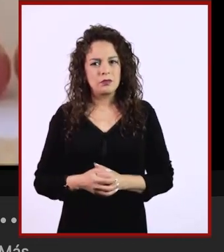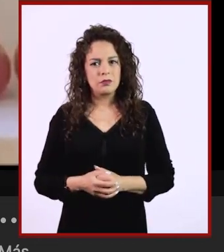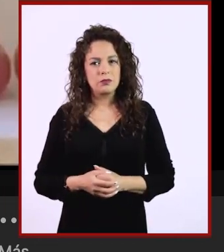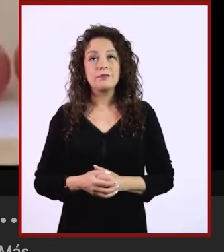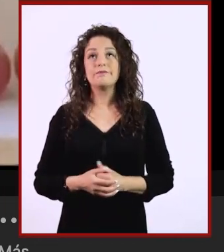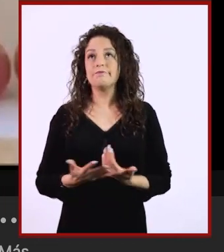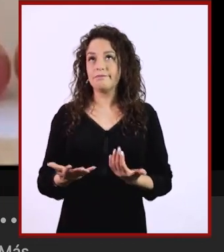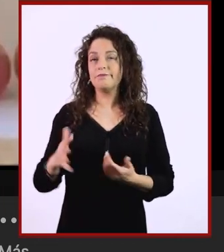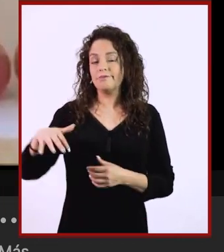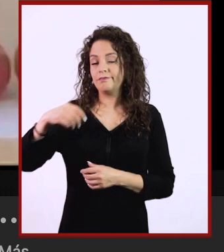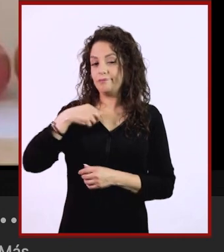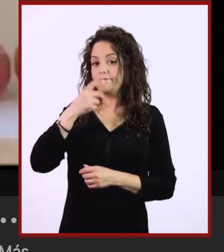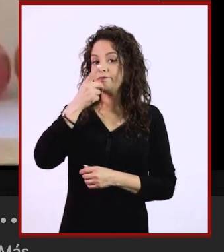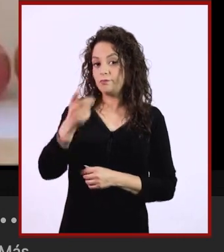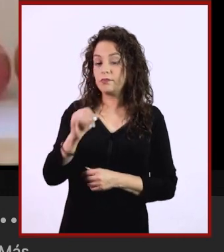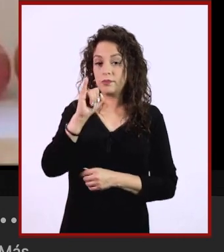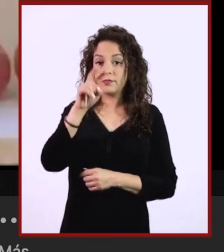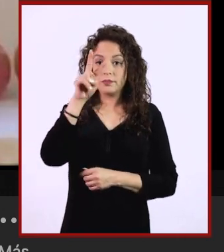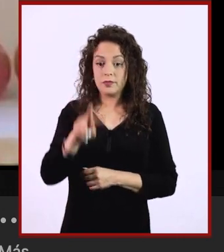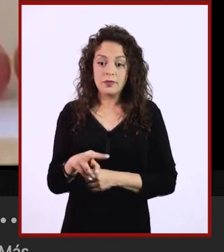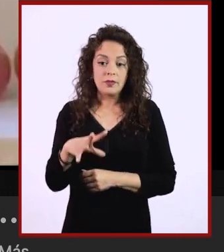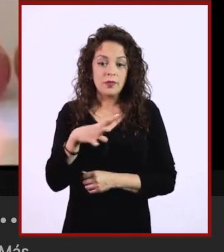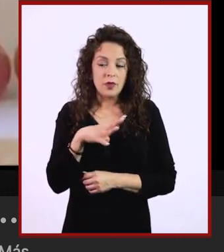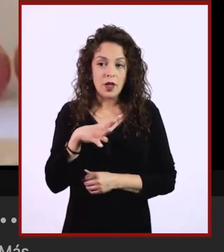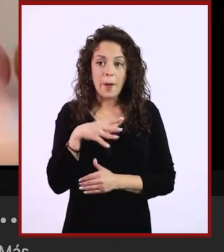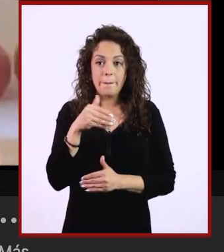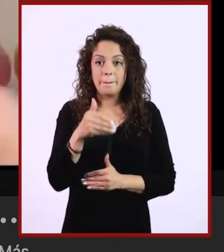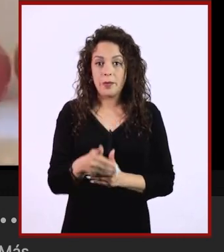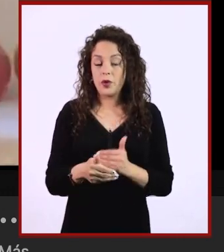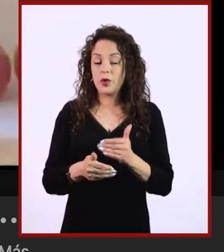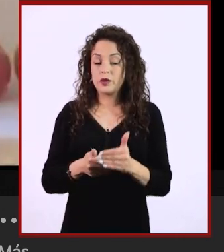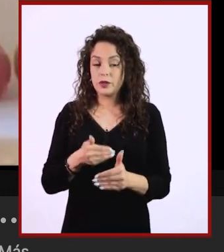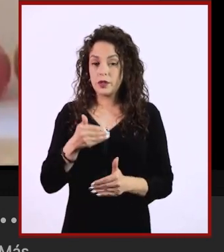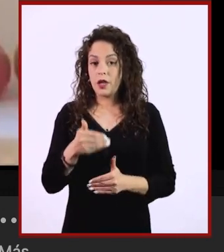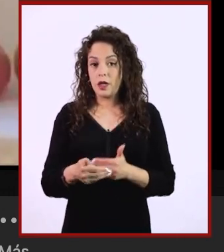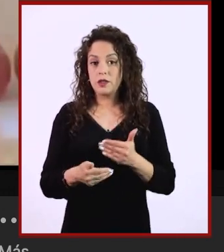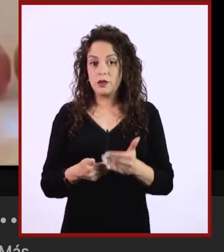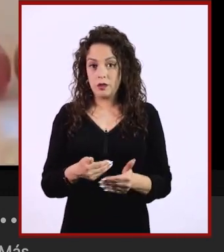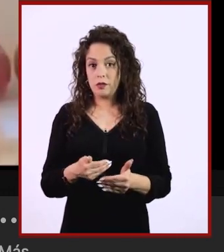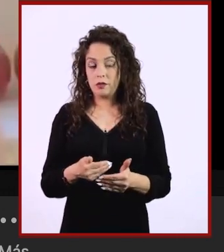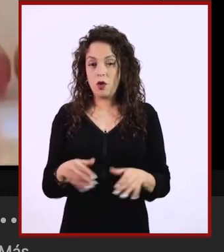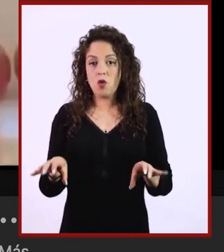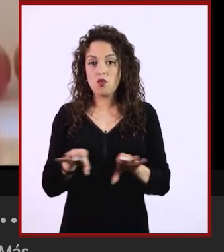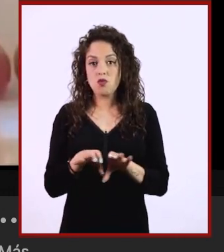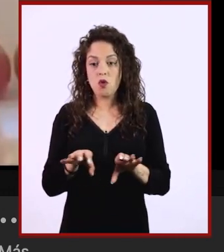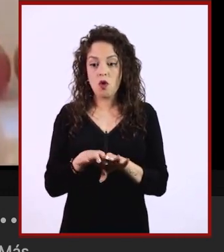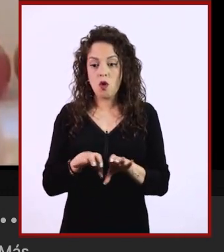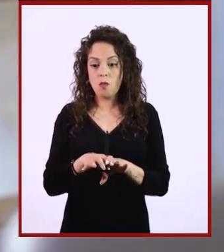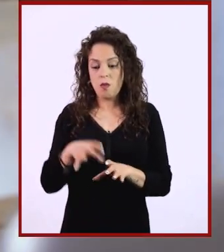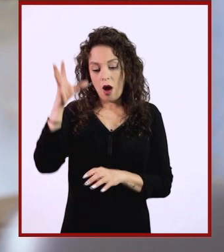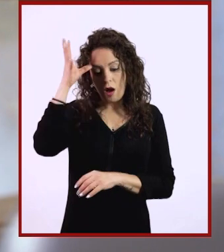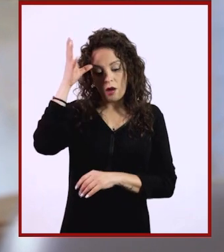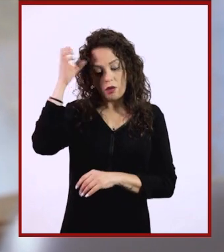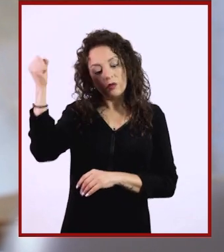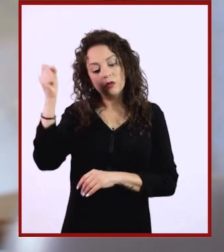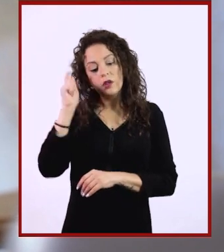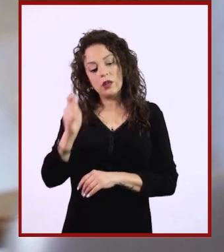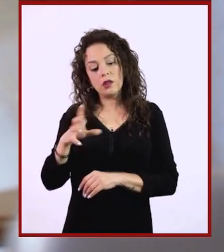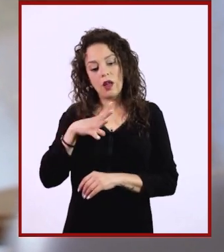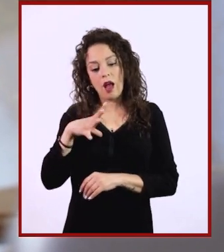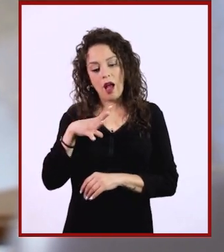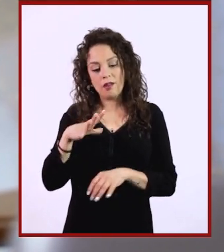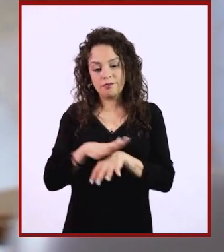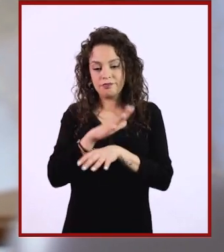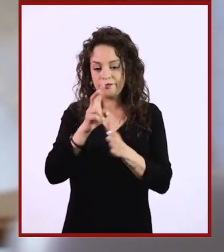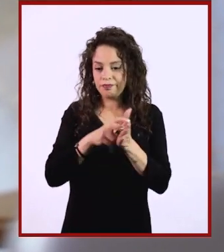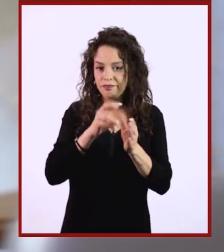realmente sí aquí hay un proceso, ¿no? De cómo se redefine, ¿no? Ciertos conceptos como el de